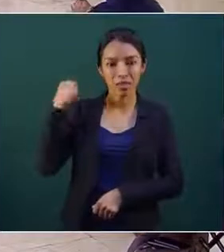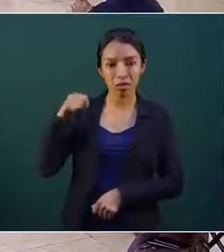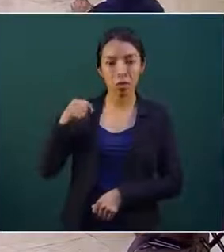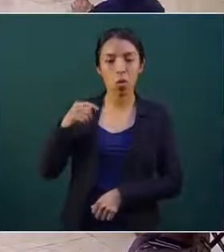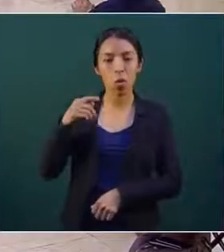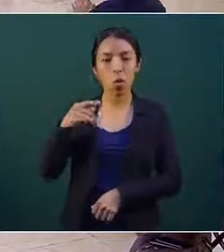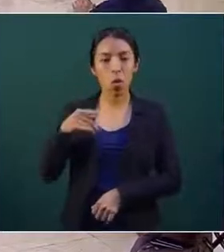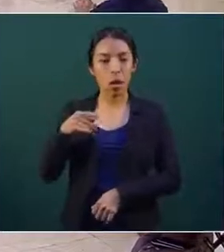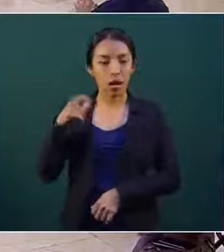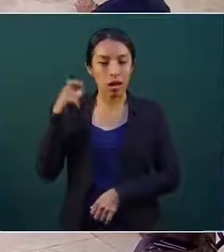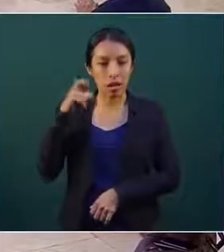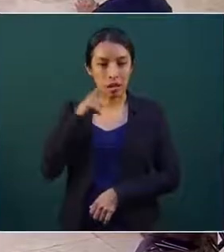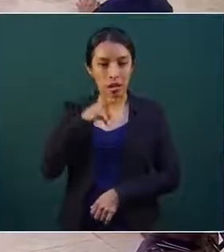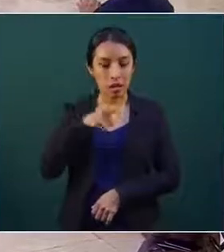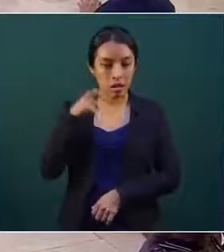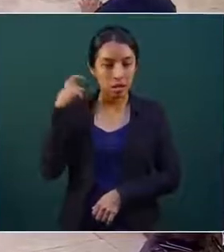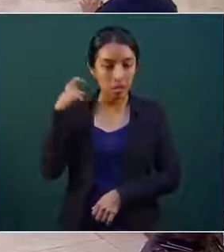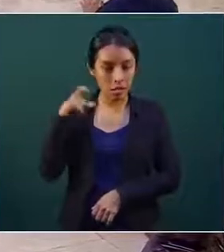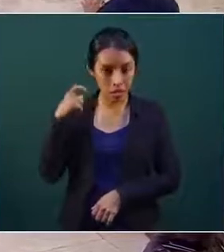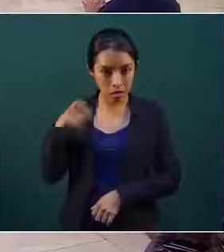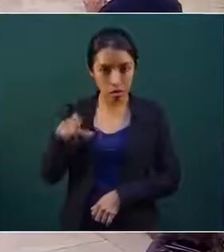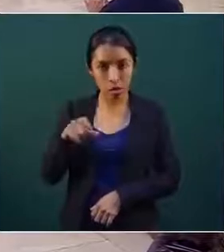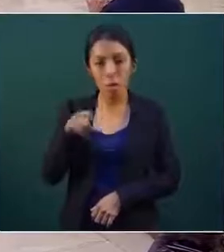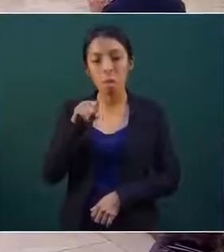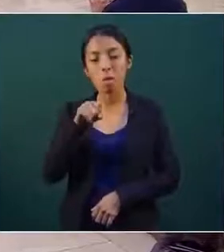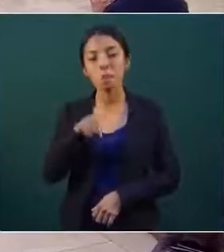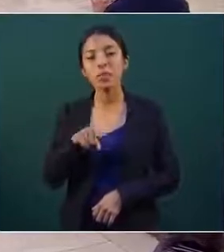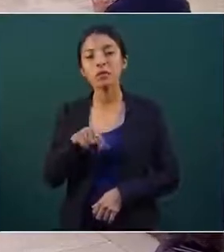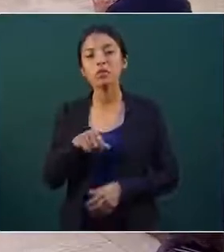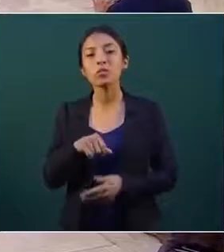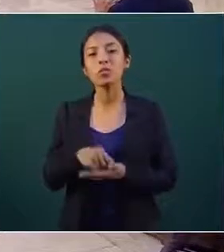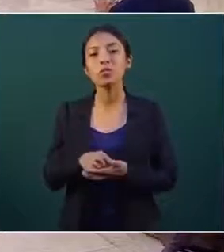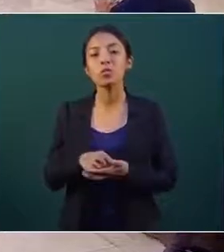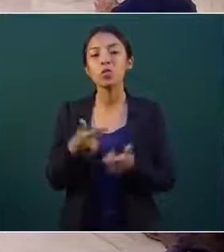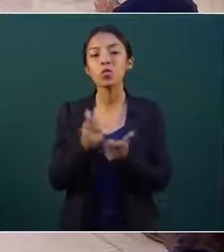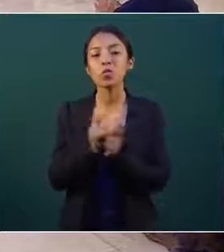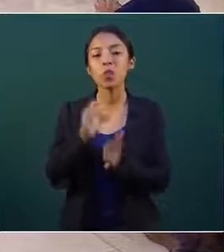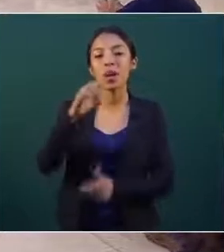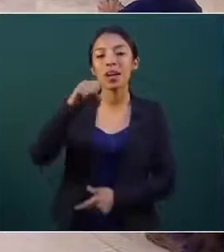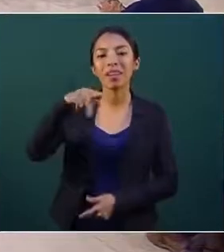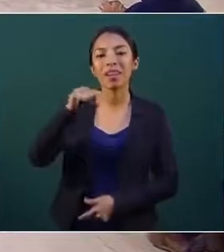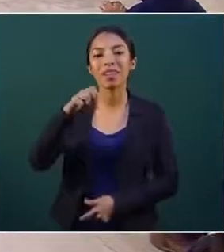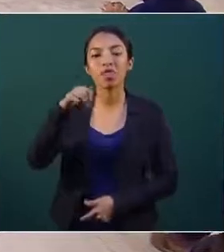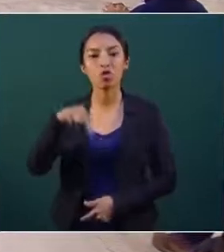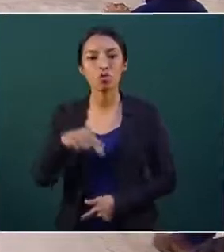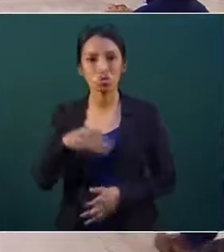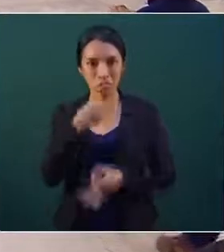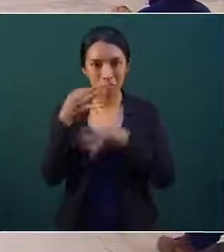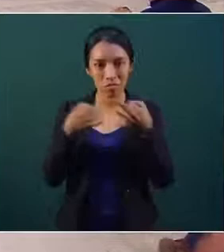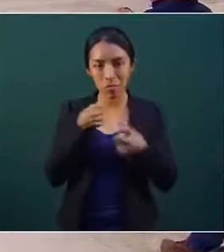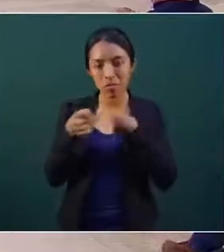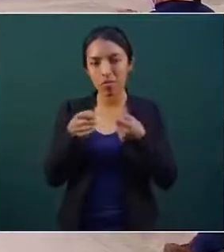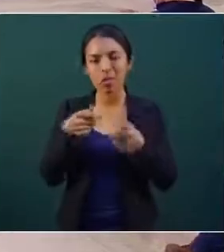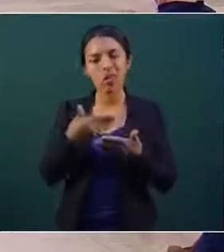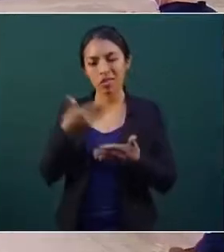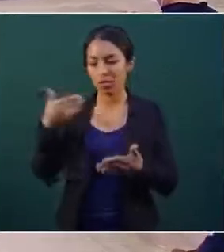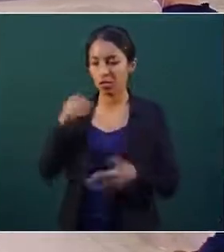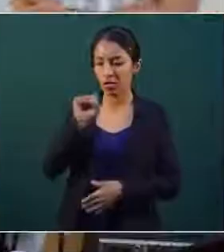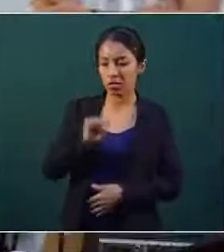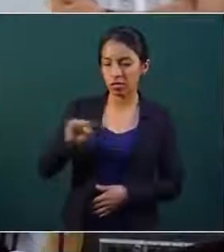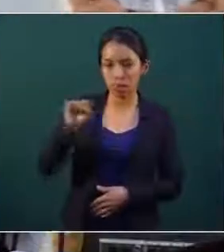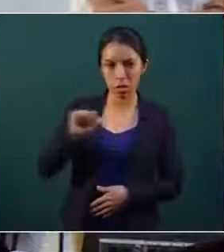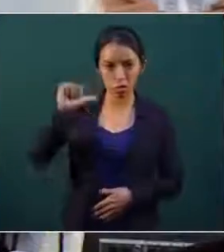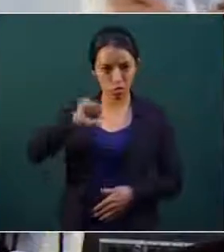Hoy y Diario Basta de la Ciudad de México en Grupo Cantón. Señor presidente, en atención al anuncio que hizo el día sábado y ahorita